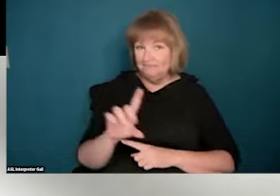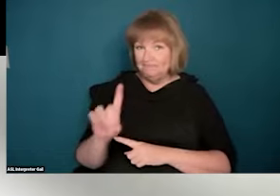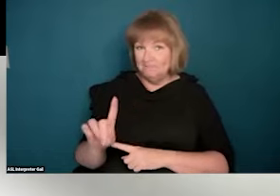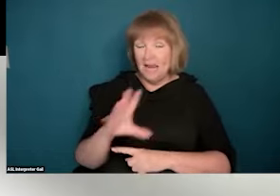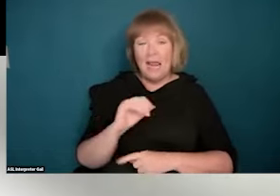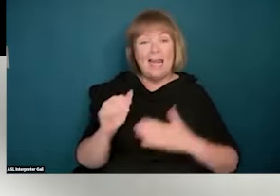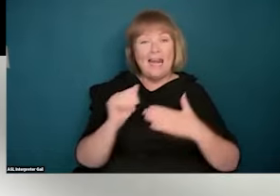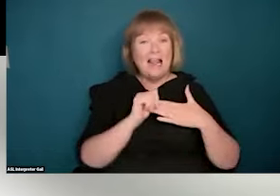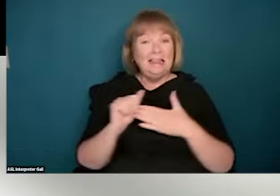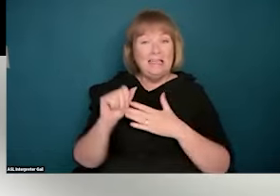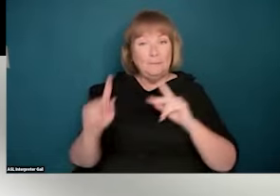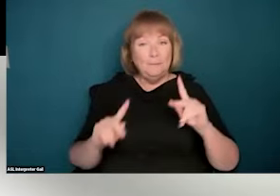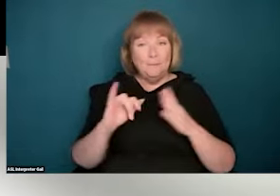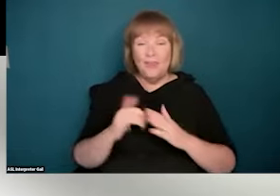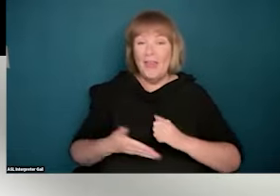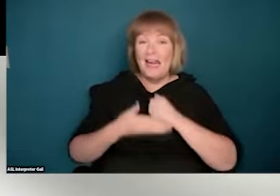discapacidades de Wisconsin, entre la